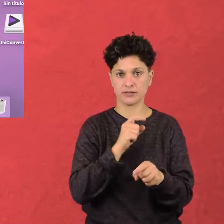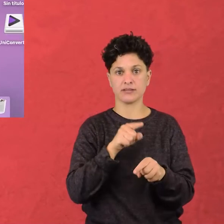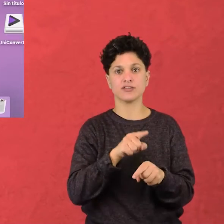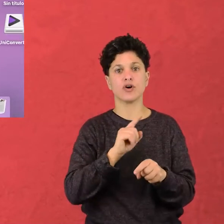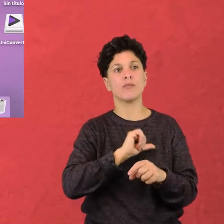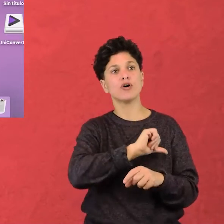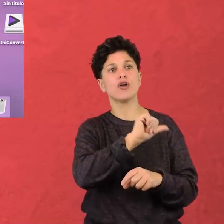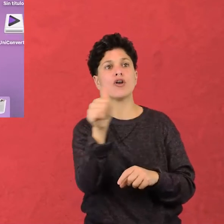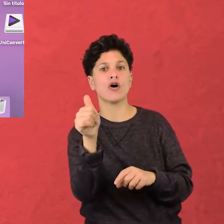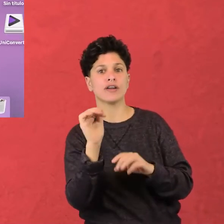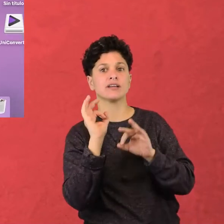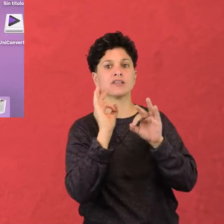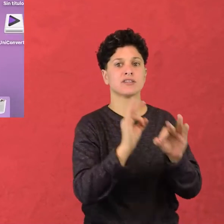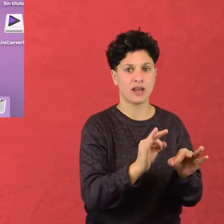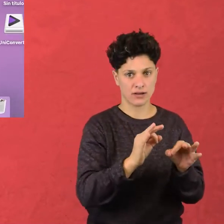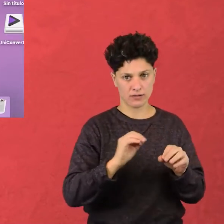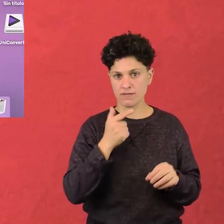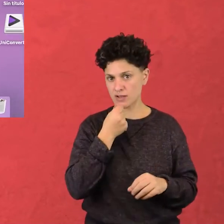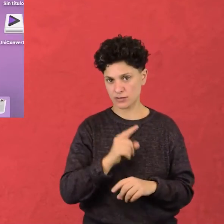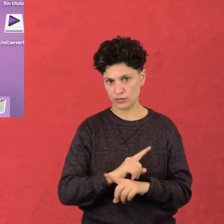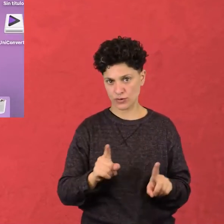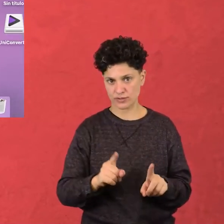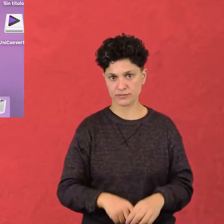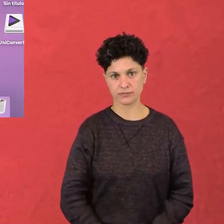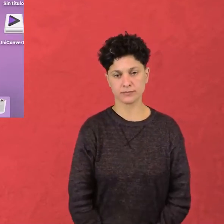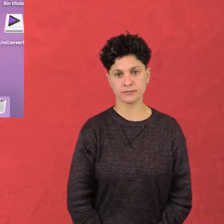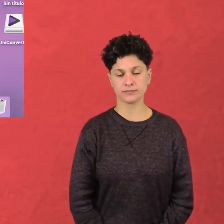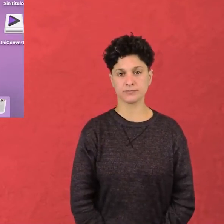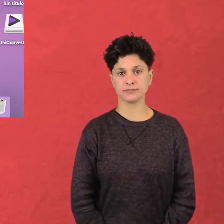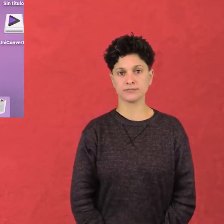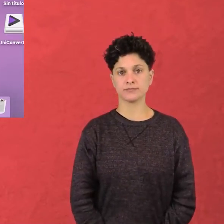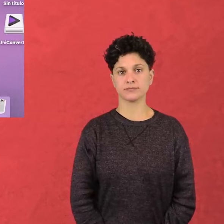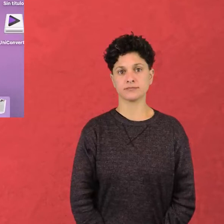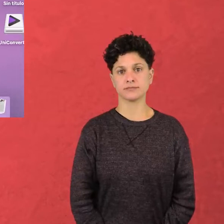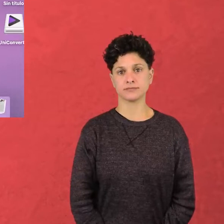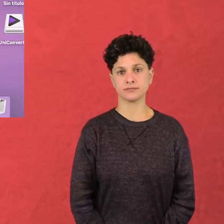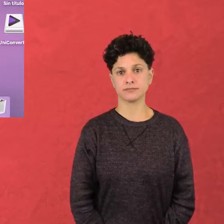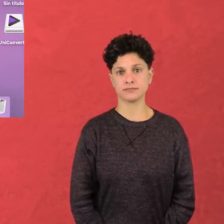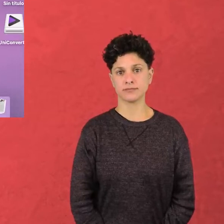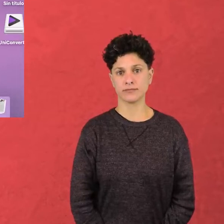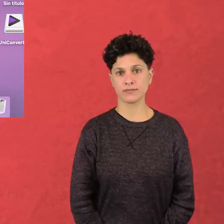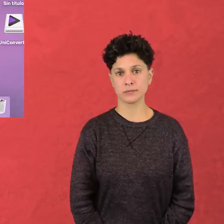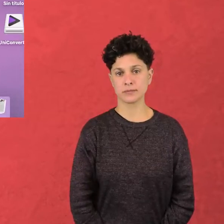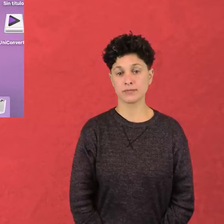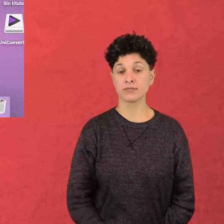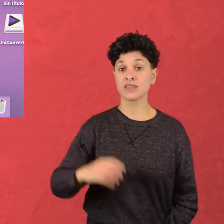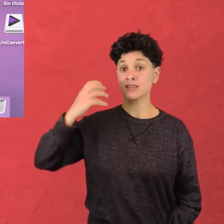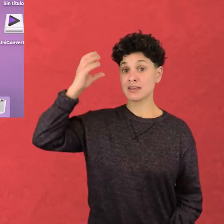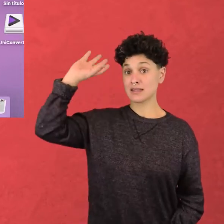lotería, es algo en lo cual se trabaja y no es fácil de alcanzar ni de lograr.